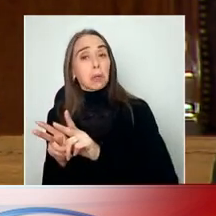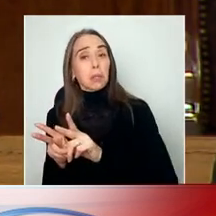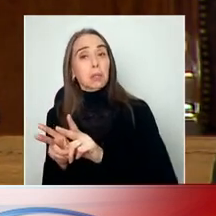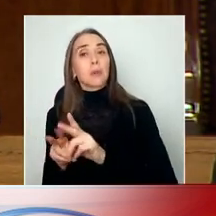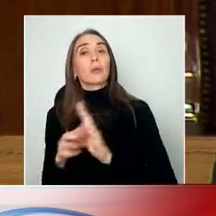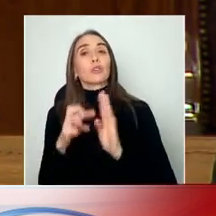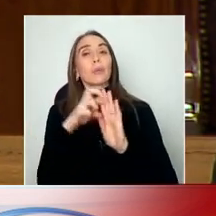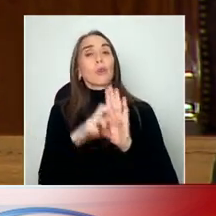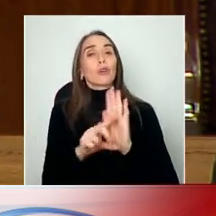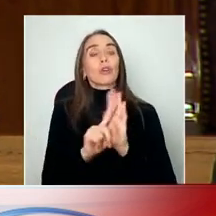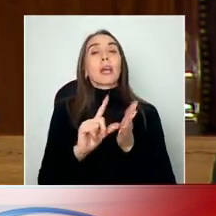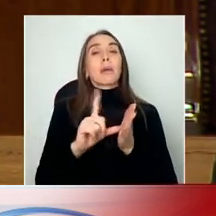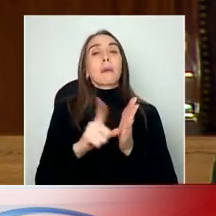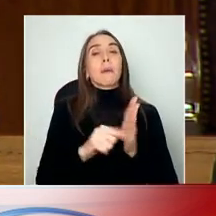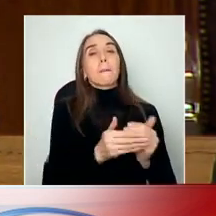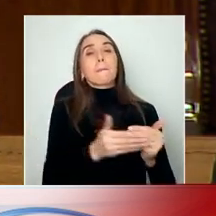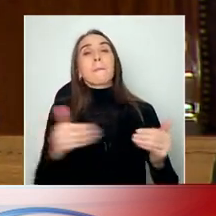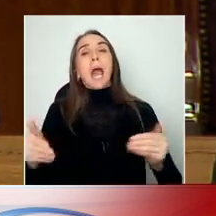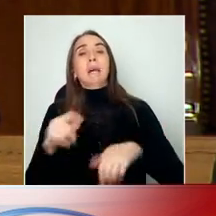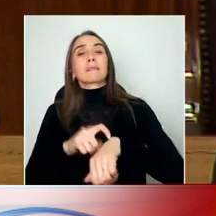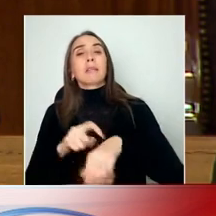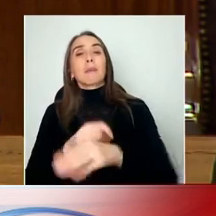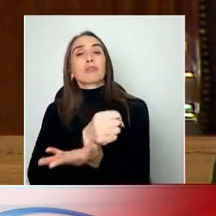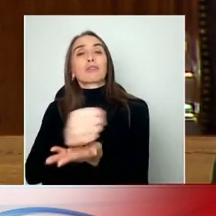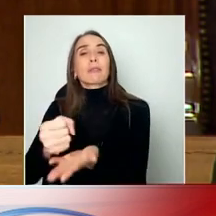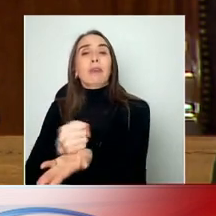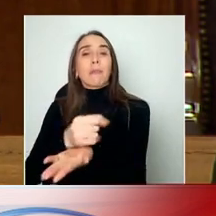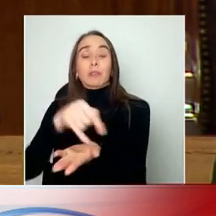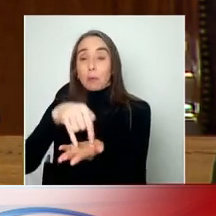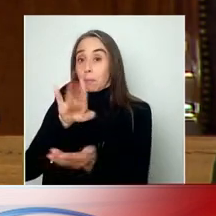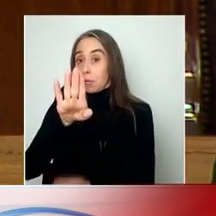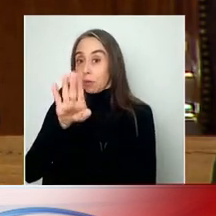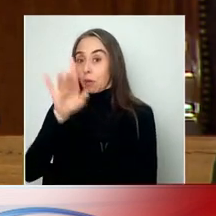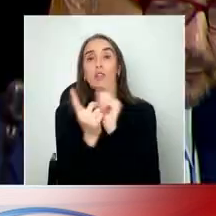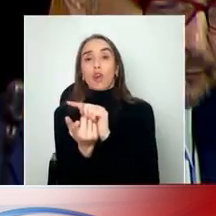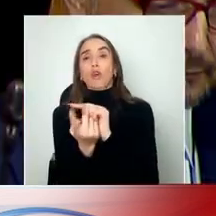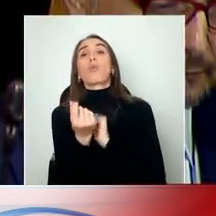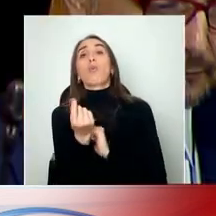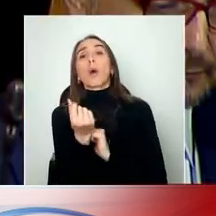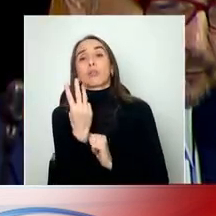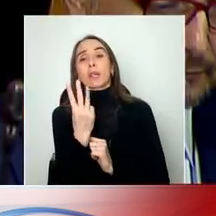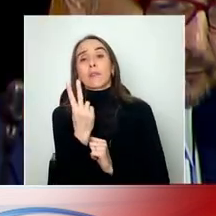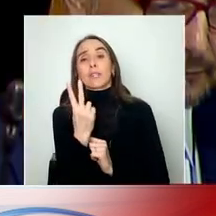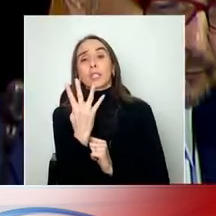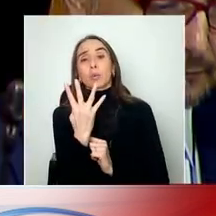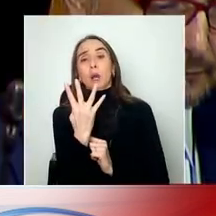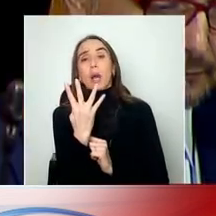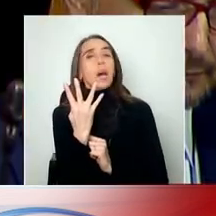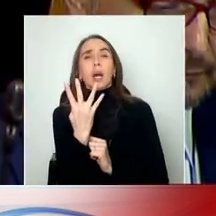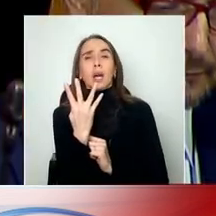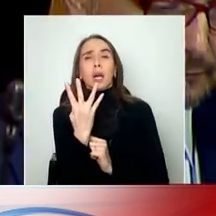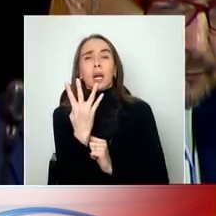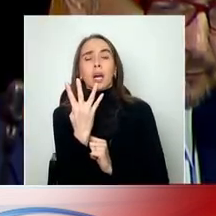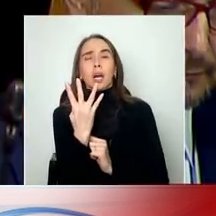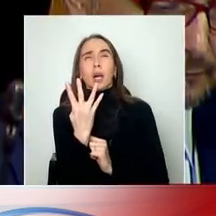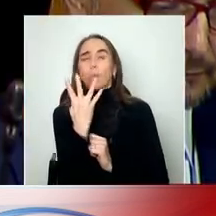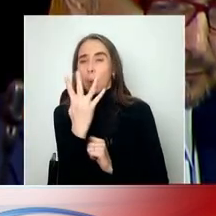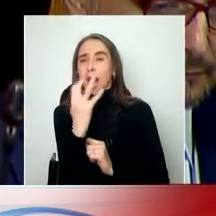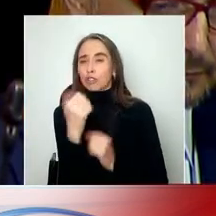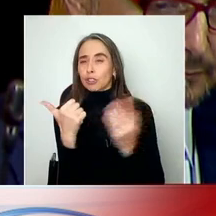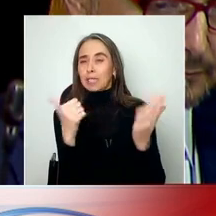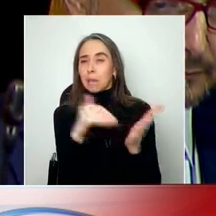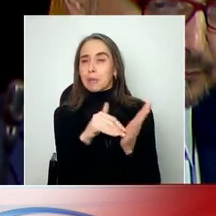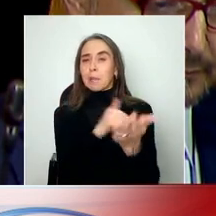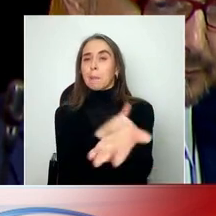retroactiva a 440 mil pesos al primero de septiembre de este 2023 a 460 mil pesos y